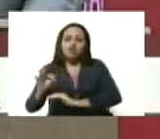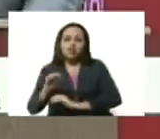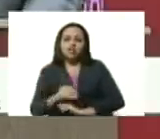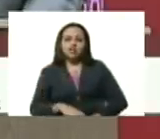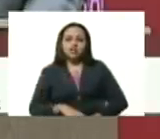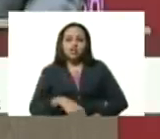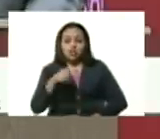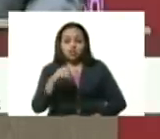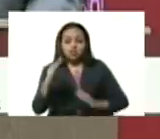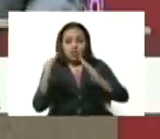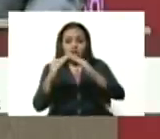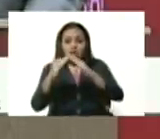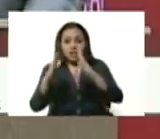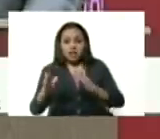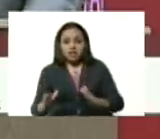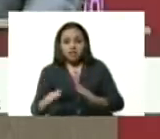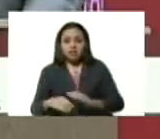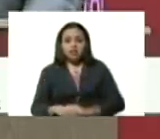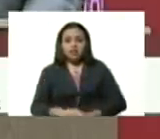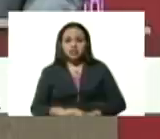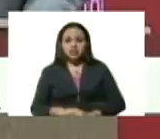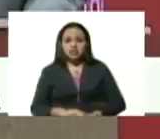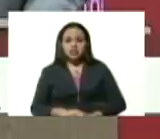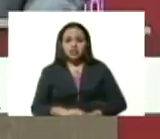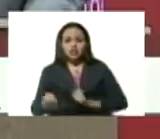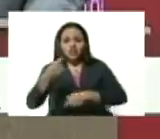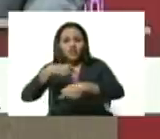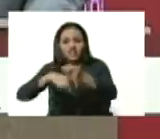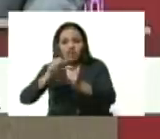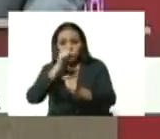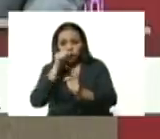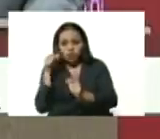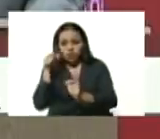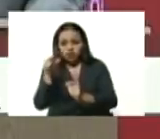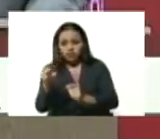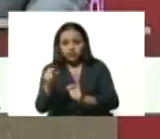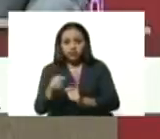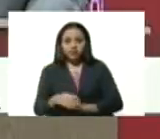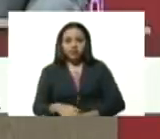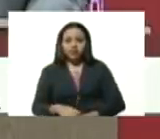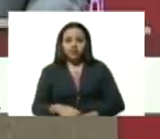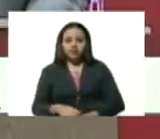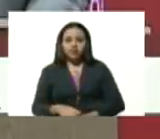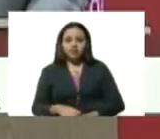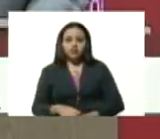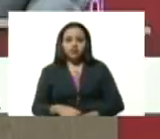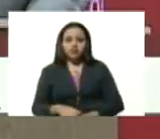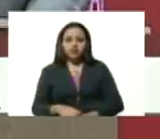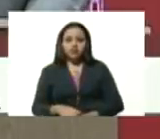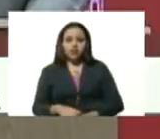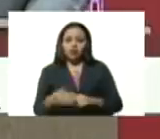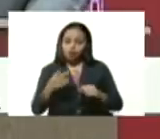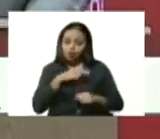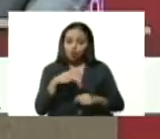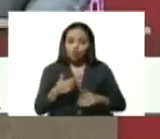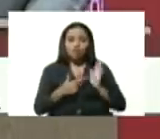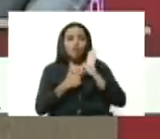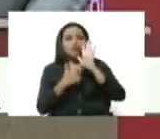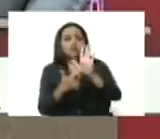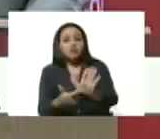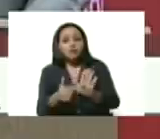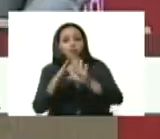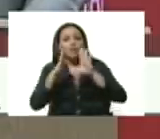finca de un narcotraficante conocido como Doble Rueda en la península de La Guajira, presentamos ante el